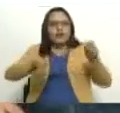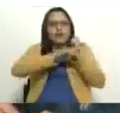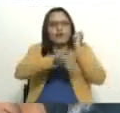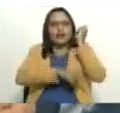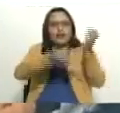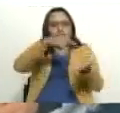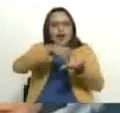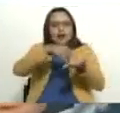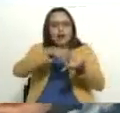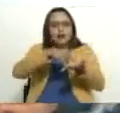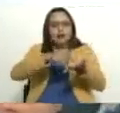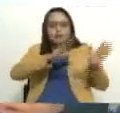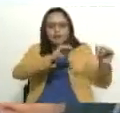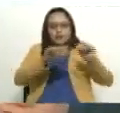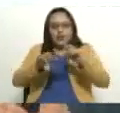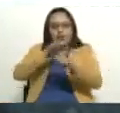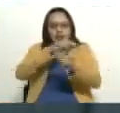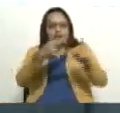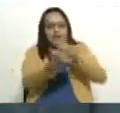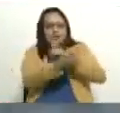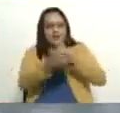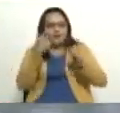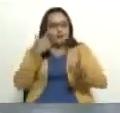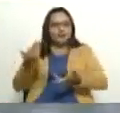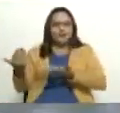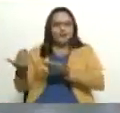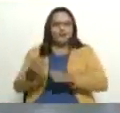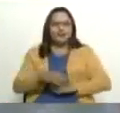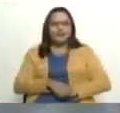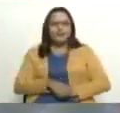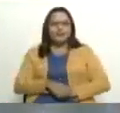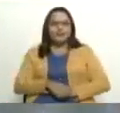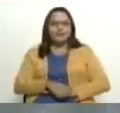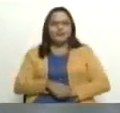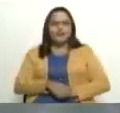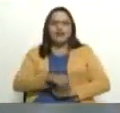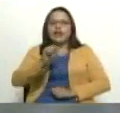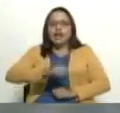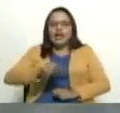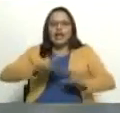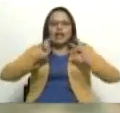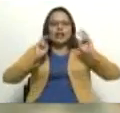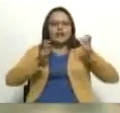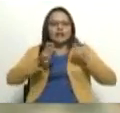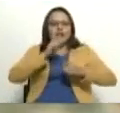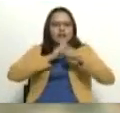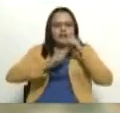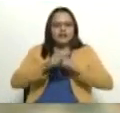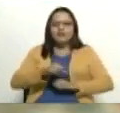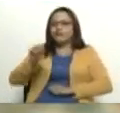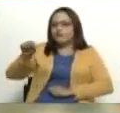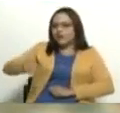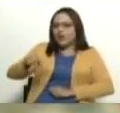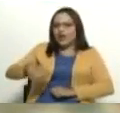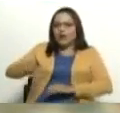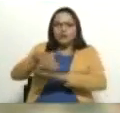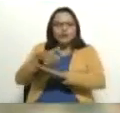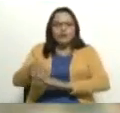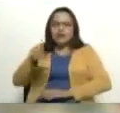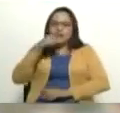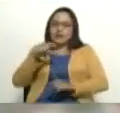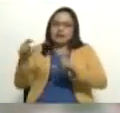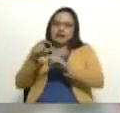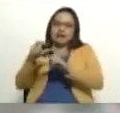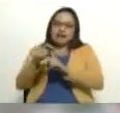despedimos para el programa 360. Adelante. Bueno, tema polémico, sin duda, ¿no? Sí. Música sin letra,